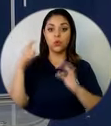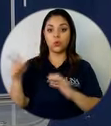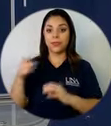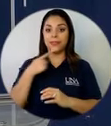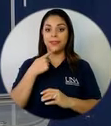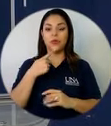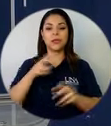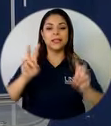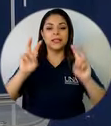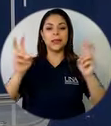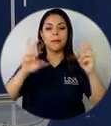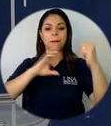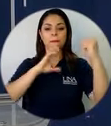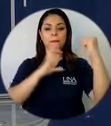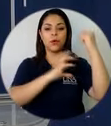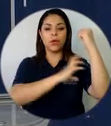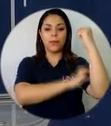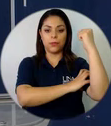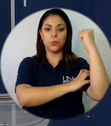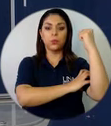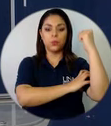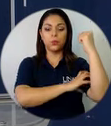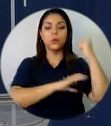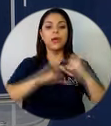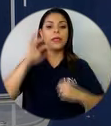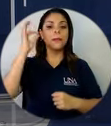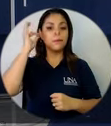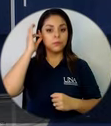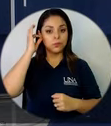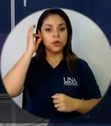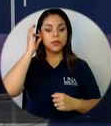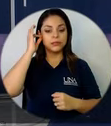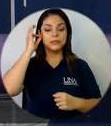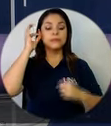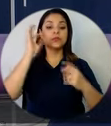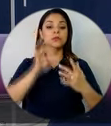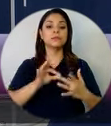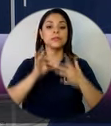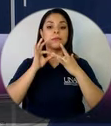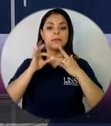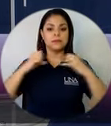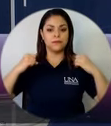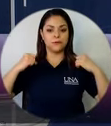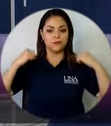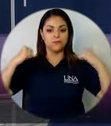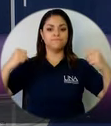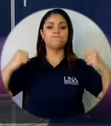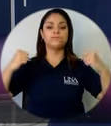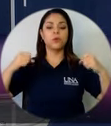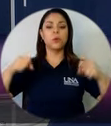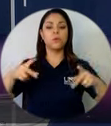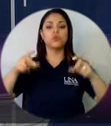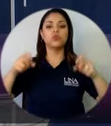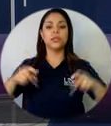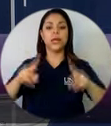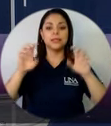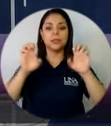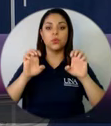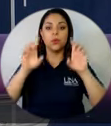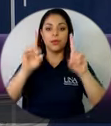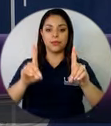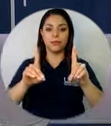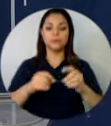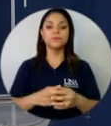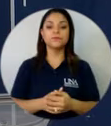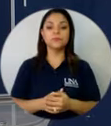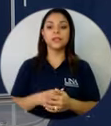insistido también, el tema del empoderamiento desde ¿verdad? Desde muchas líneas, pero sobre todo el fortalecimiento de oportunidades